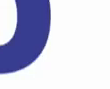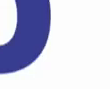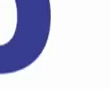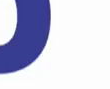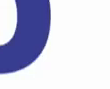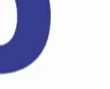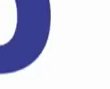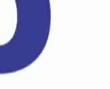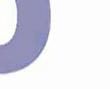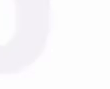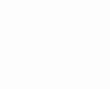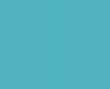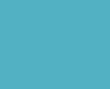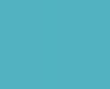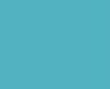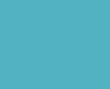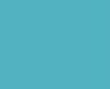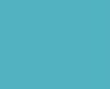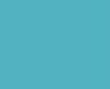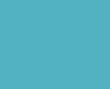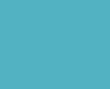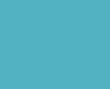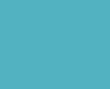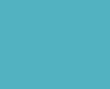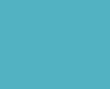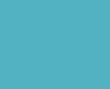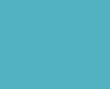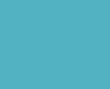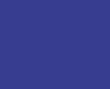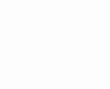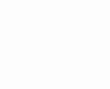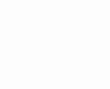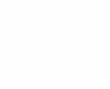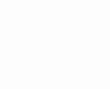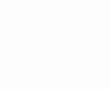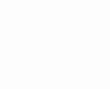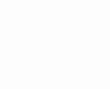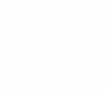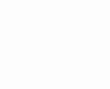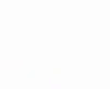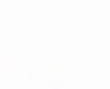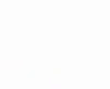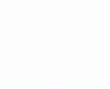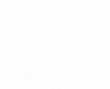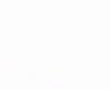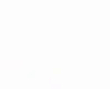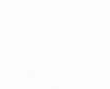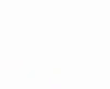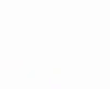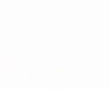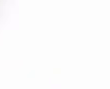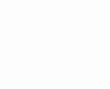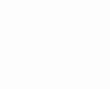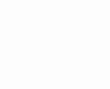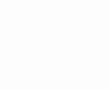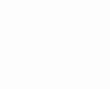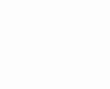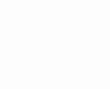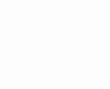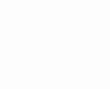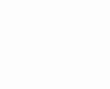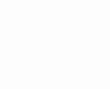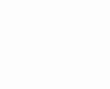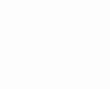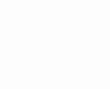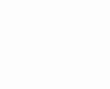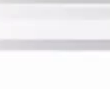de hasta el 70%. Recordá que hay tiempo hasta el 31 de marzo. Ingresá a la página de rentas con tu clave fiscal y realizá los